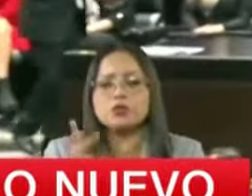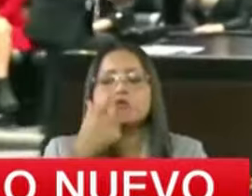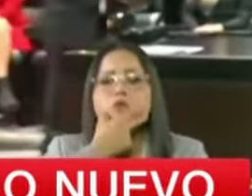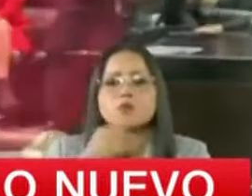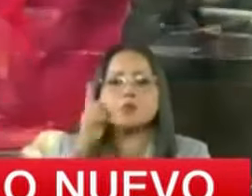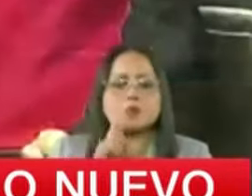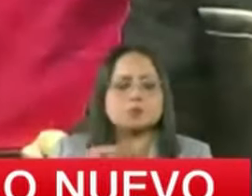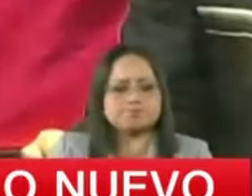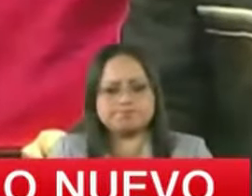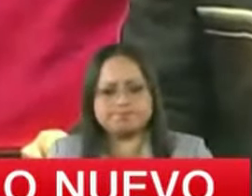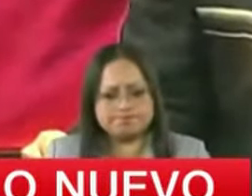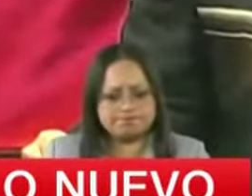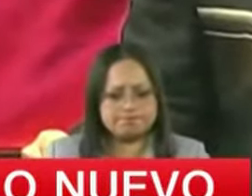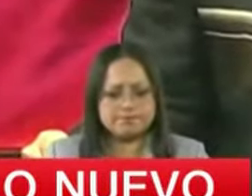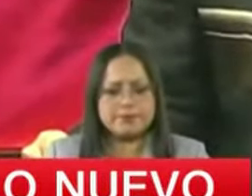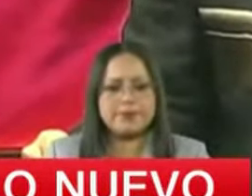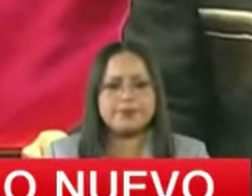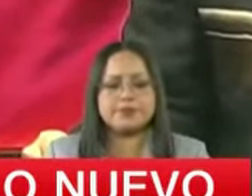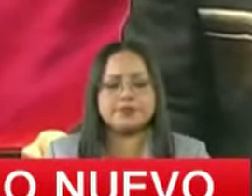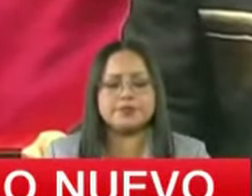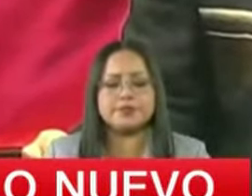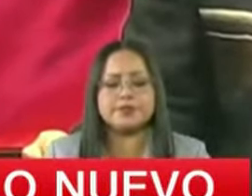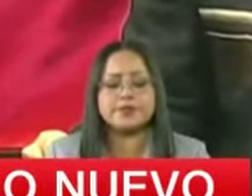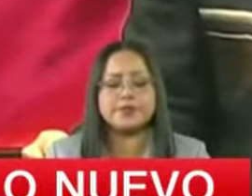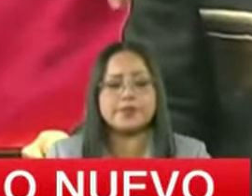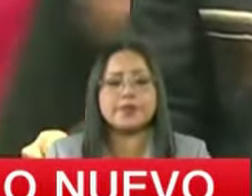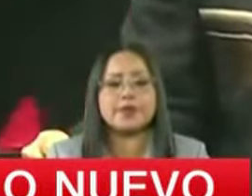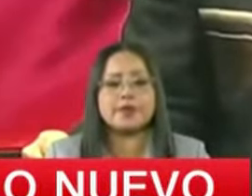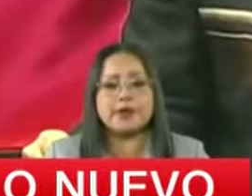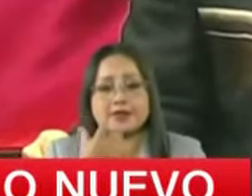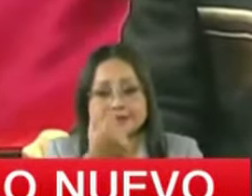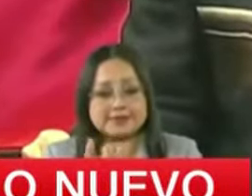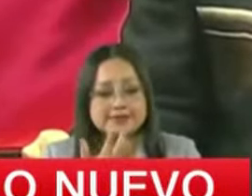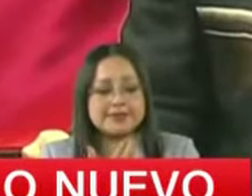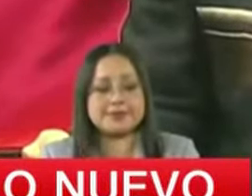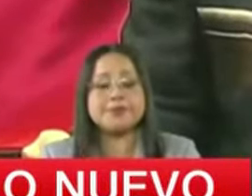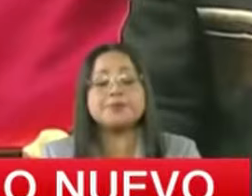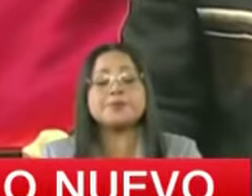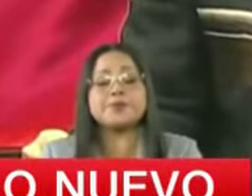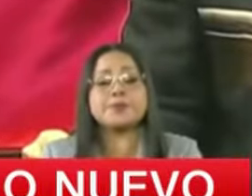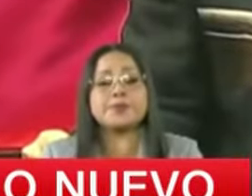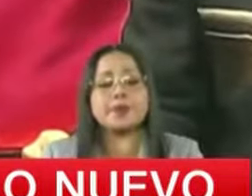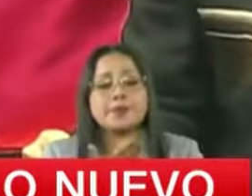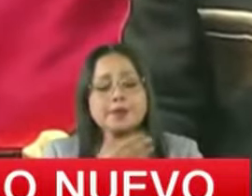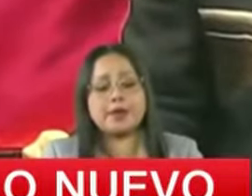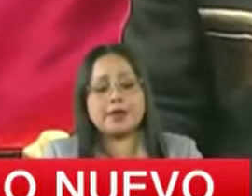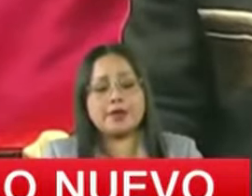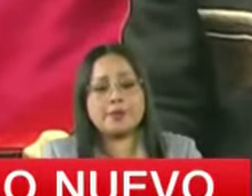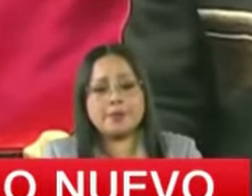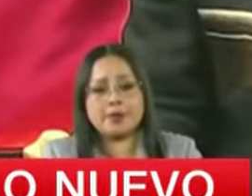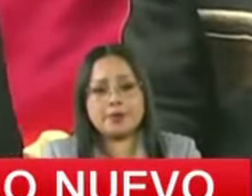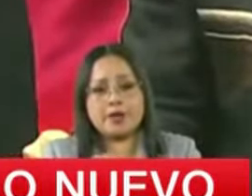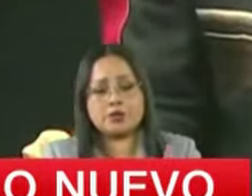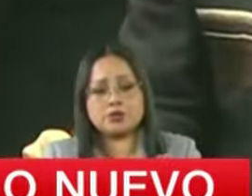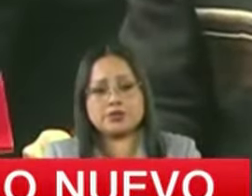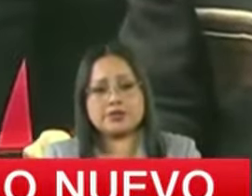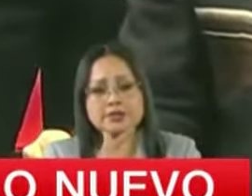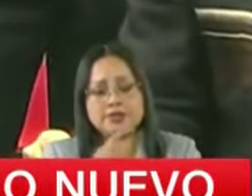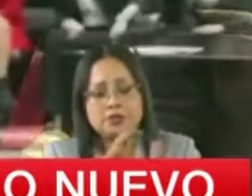tomar asiento. Solicito a la secretaría dar lectura al primer párrafo del artículo 87